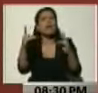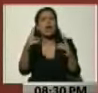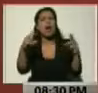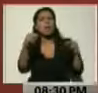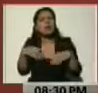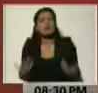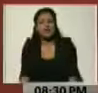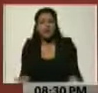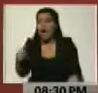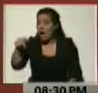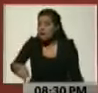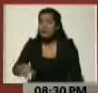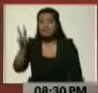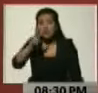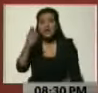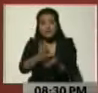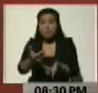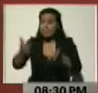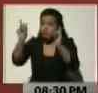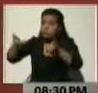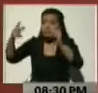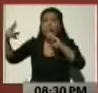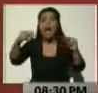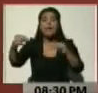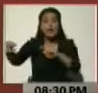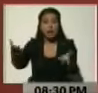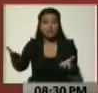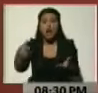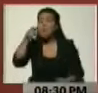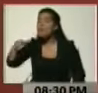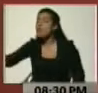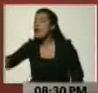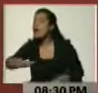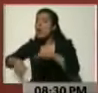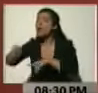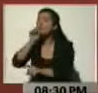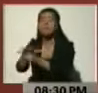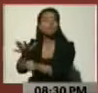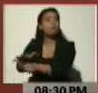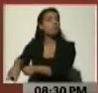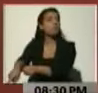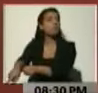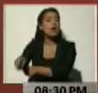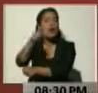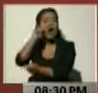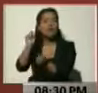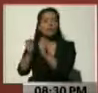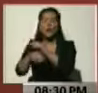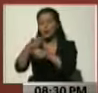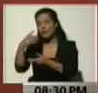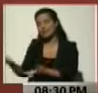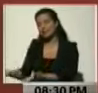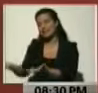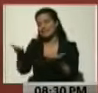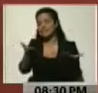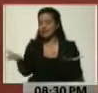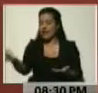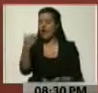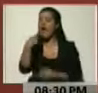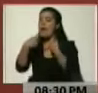ahora sí tiene voz. Y no solo dialoga, sino que escribe lo que dialoga y deja constancia, porque